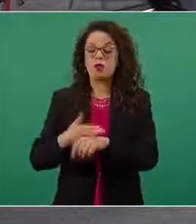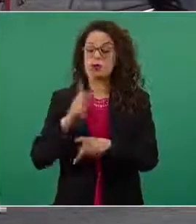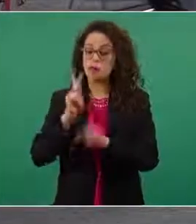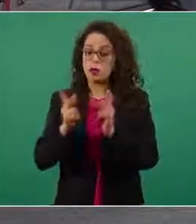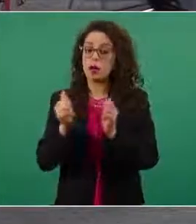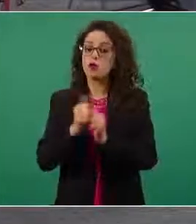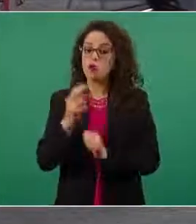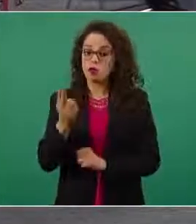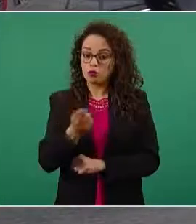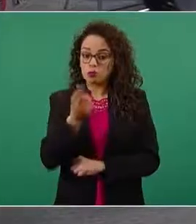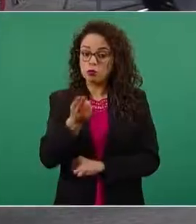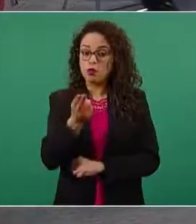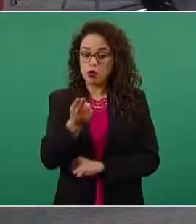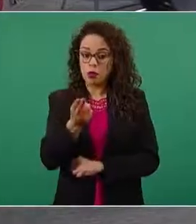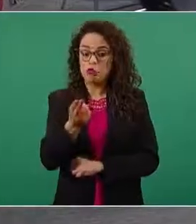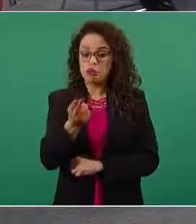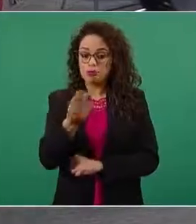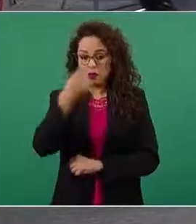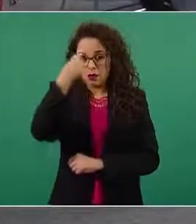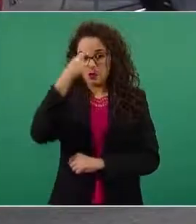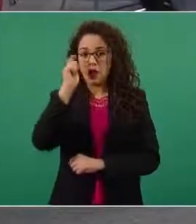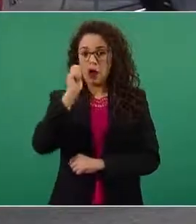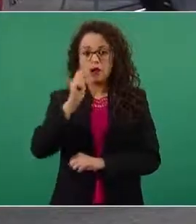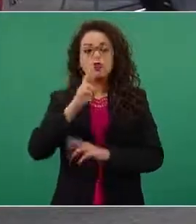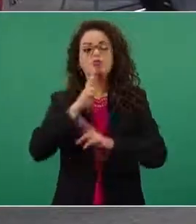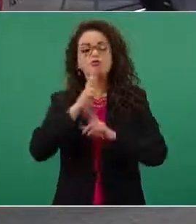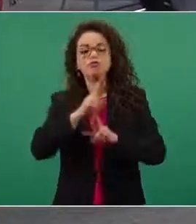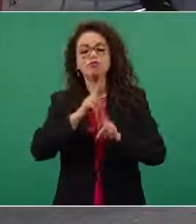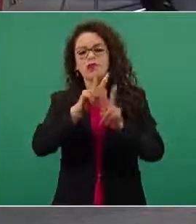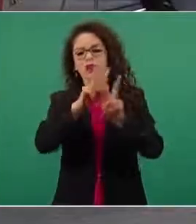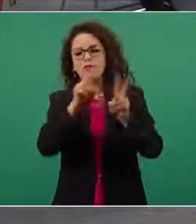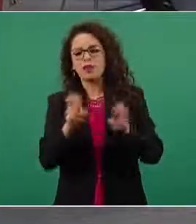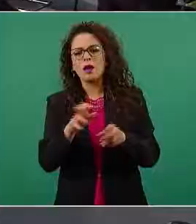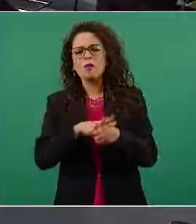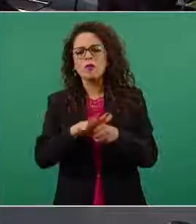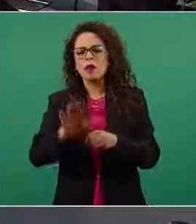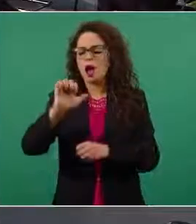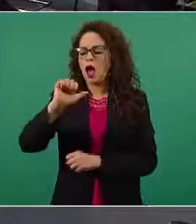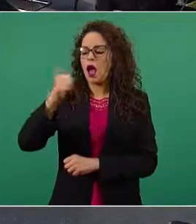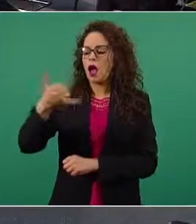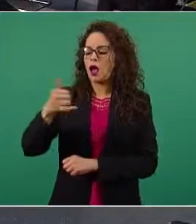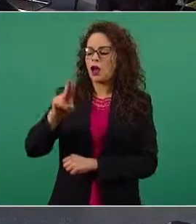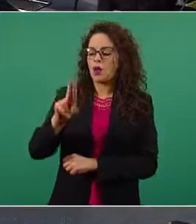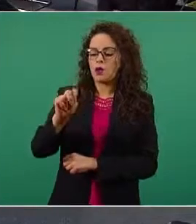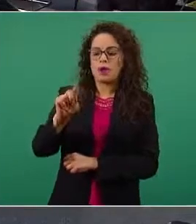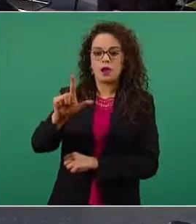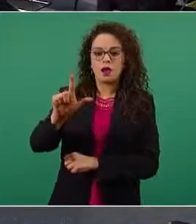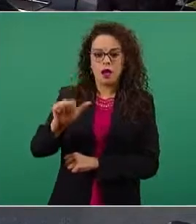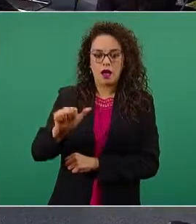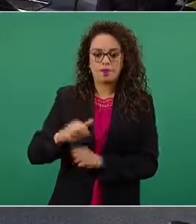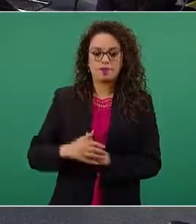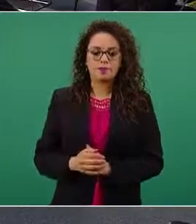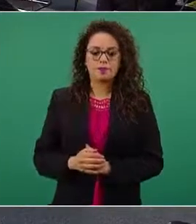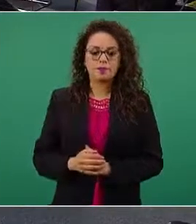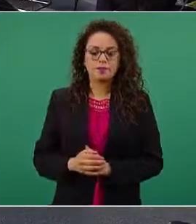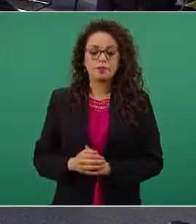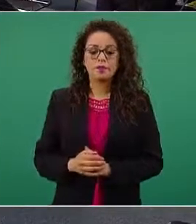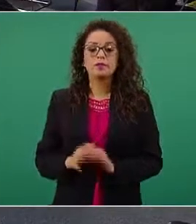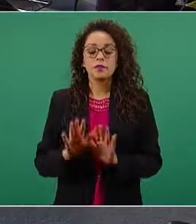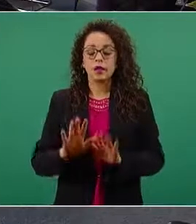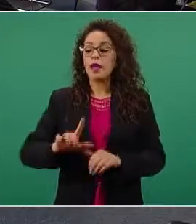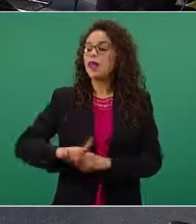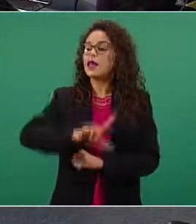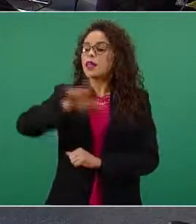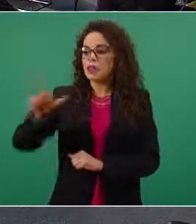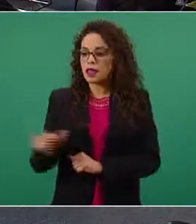y va a responder al tema de Ayutla. Y después nos hablan, dice, bueno, el gobernador no va a poder,